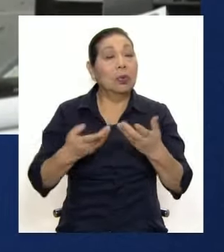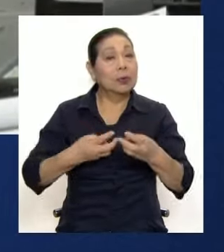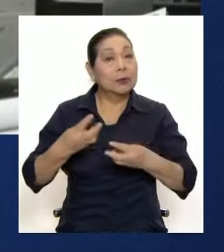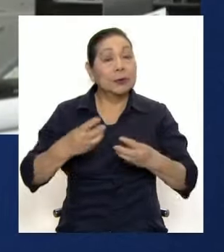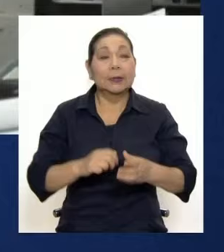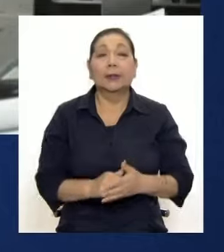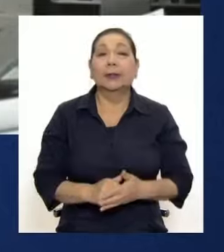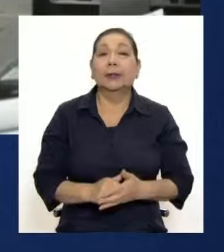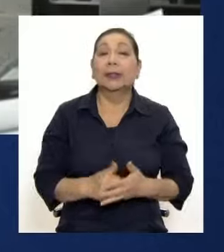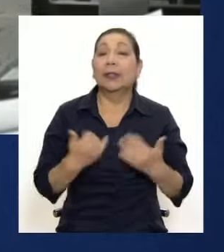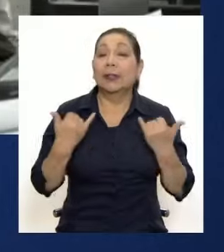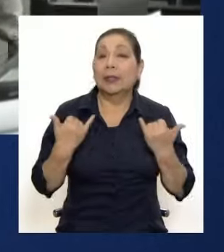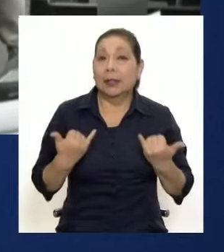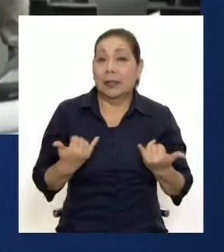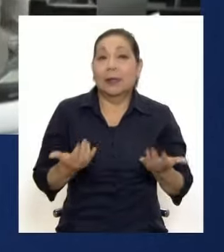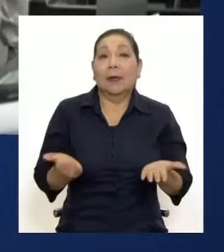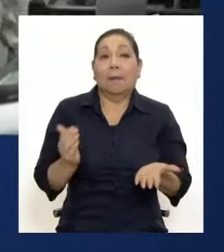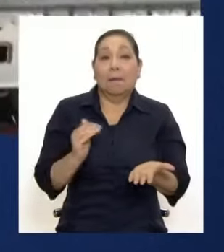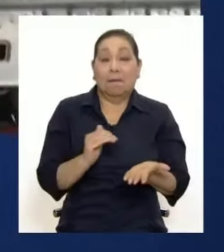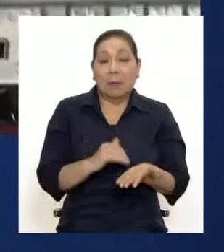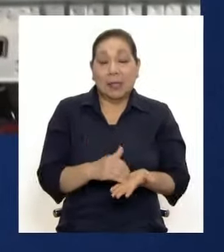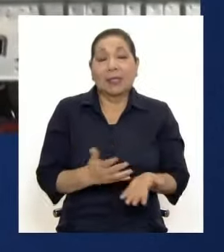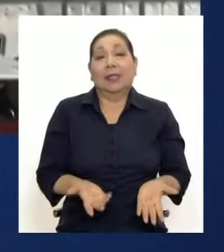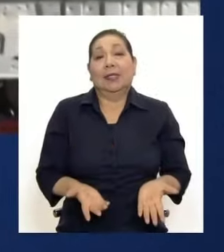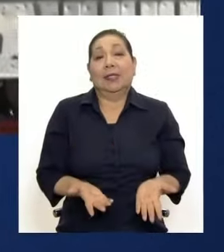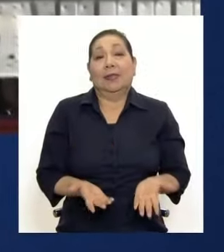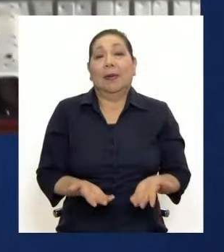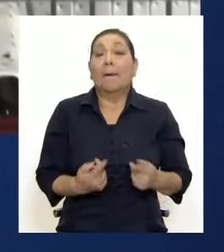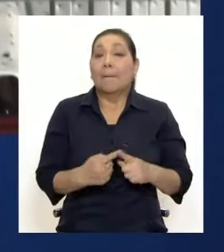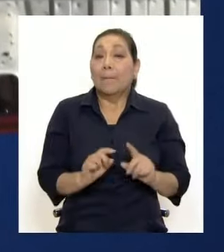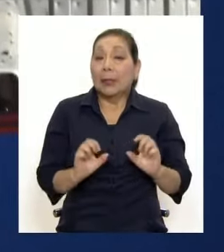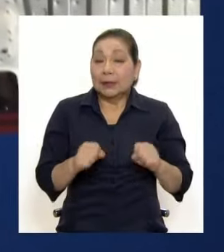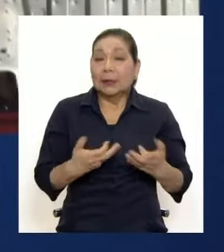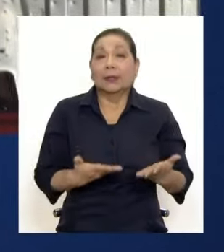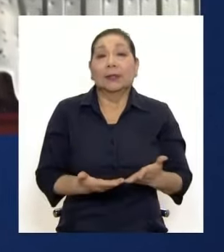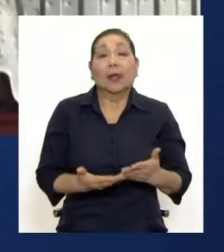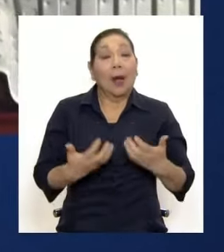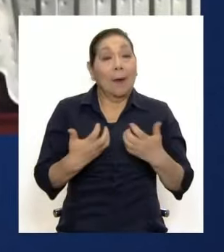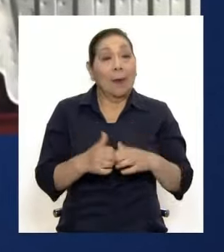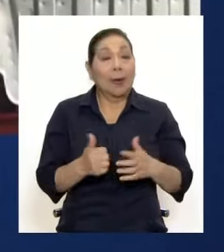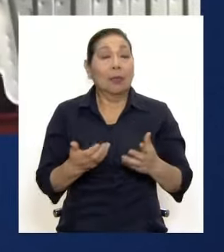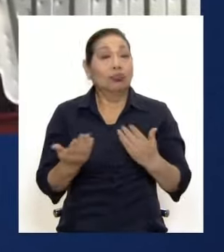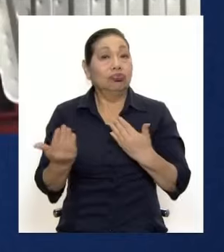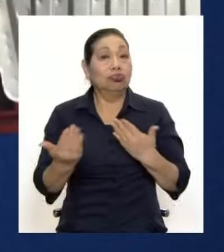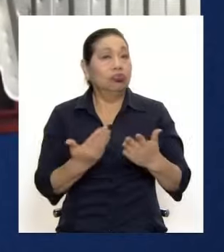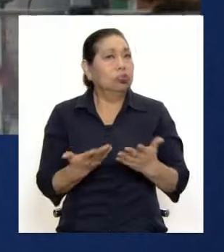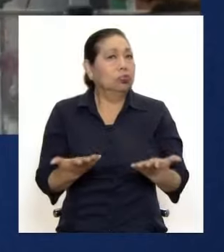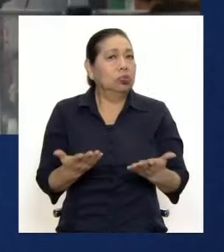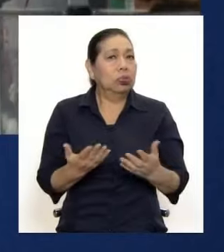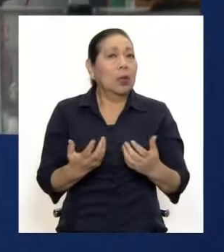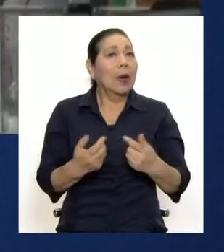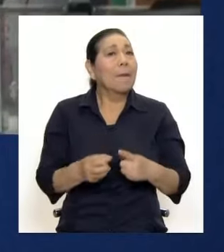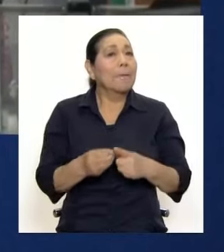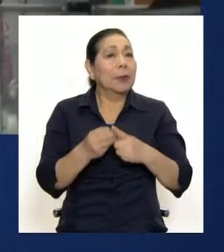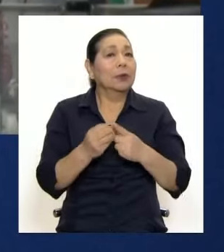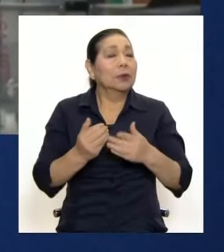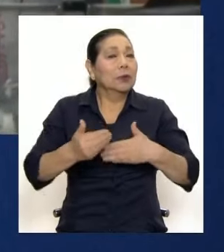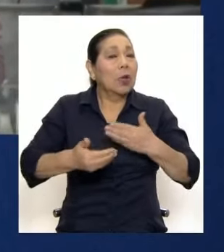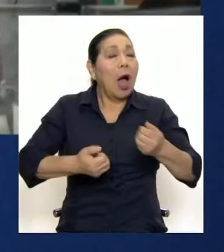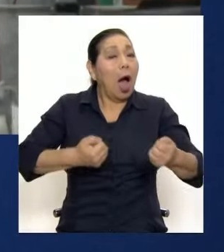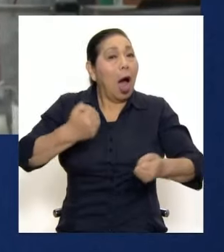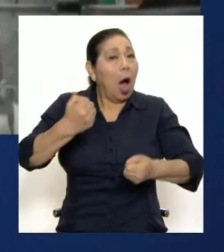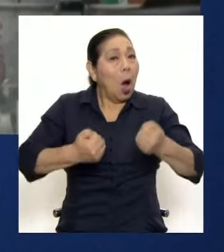electromovilidad Y eso además hay una intención de la empresa byd que es un el principal productor de